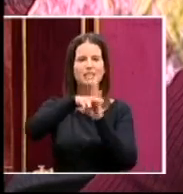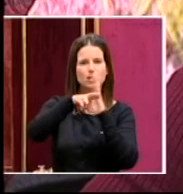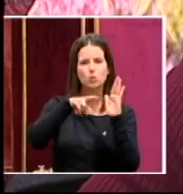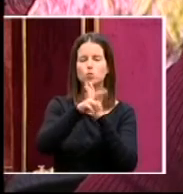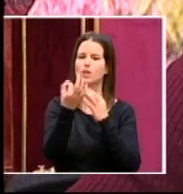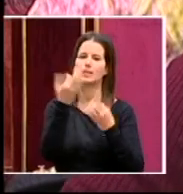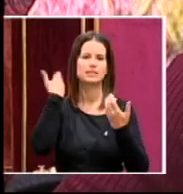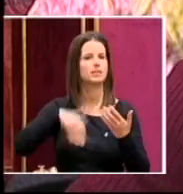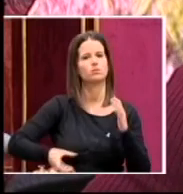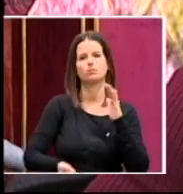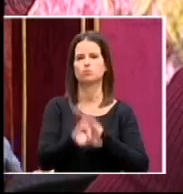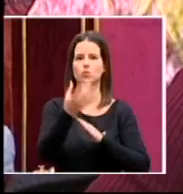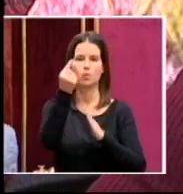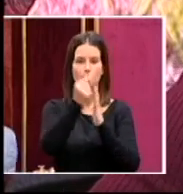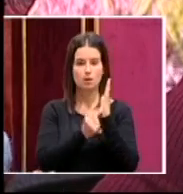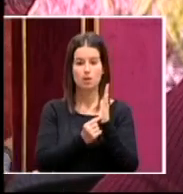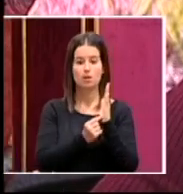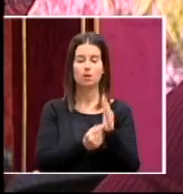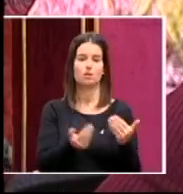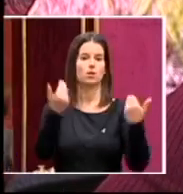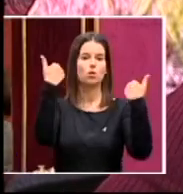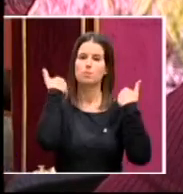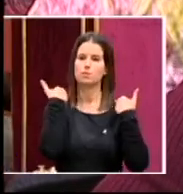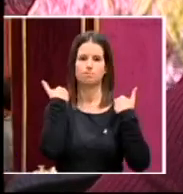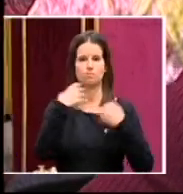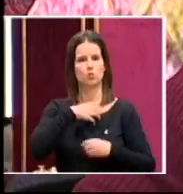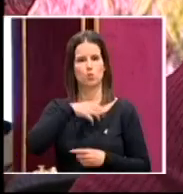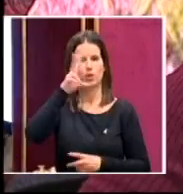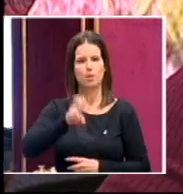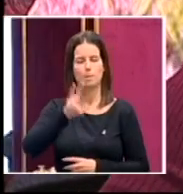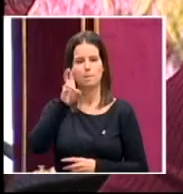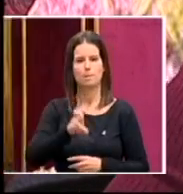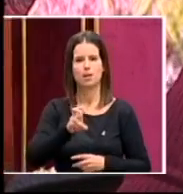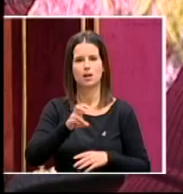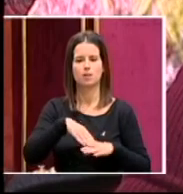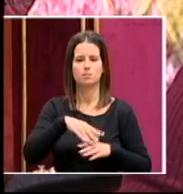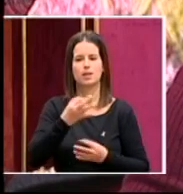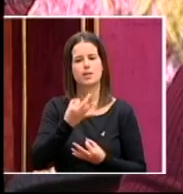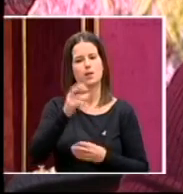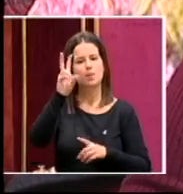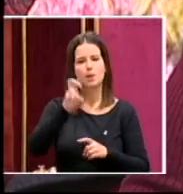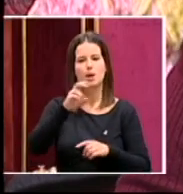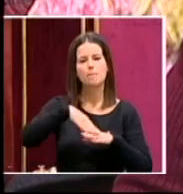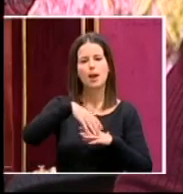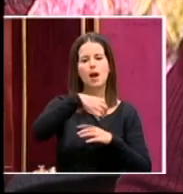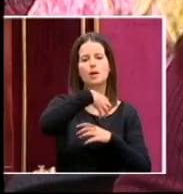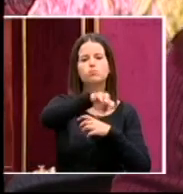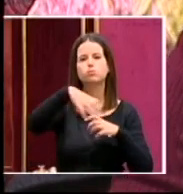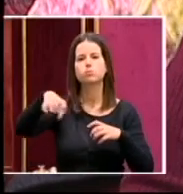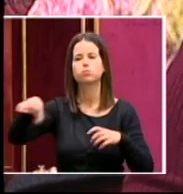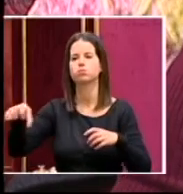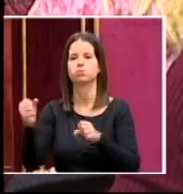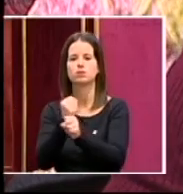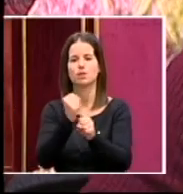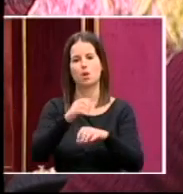ya. Y las competencias no nos pueden servir para, o sea, nos deben servir para repartir tareas y para coordinarlas,